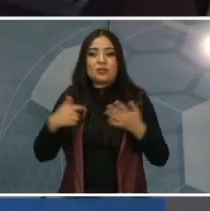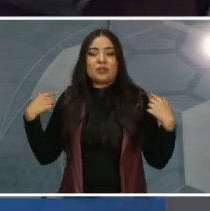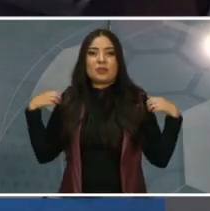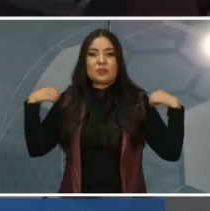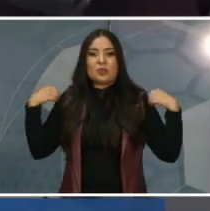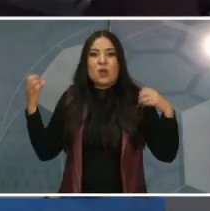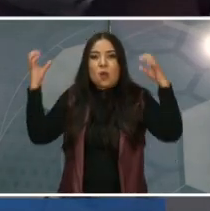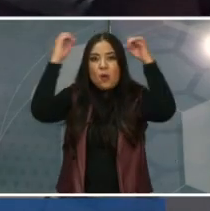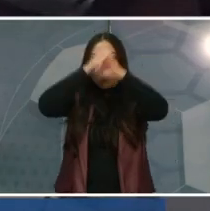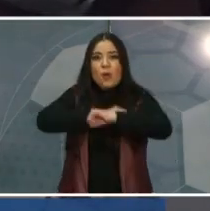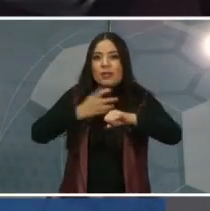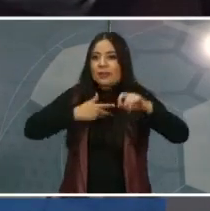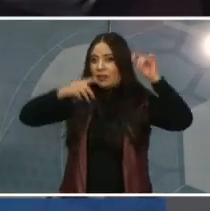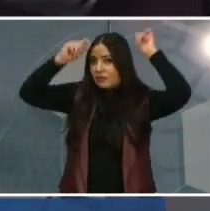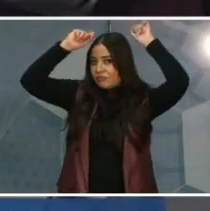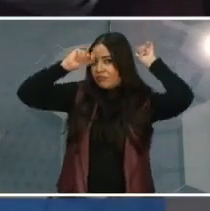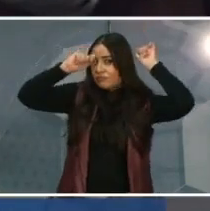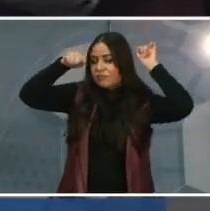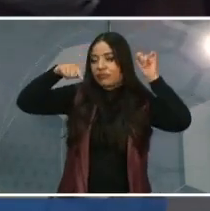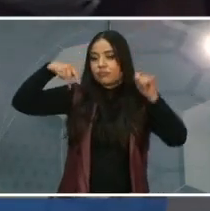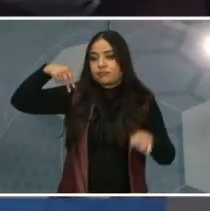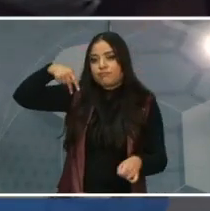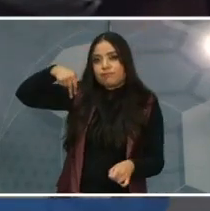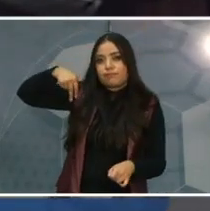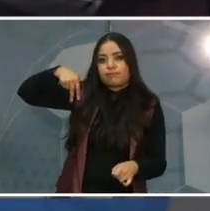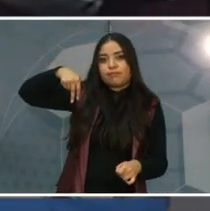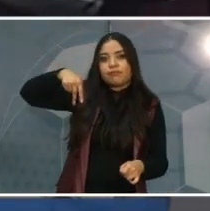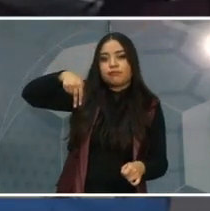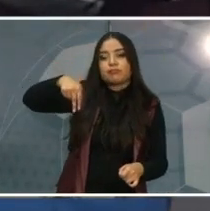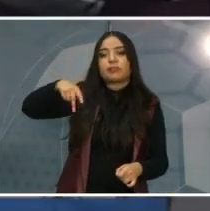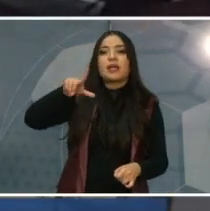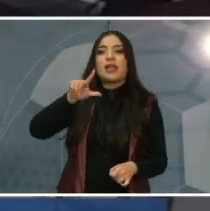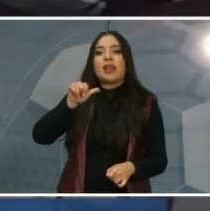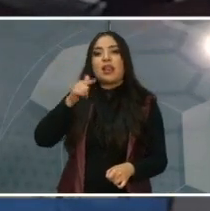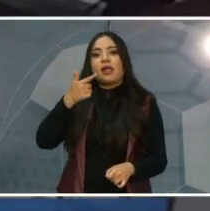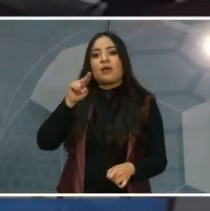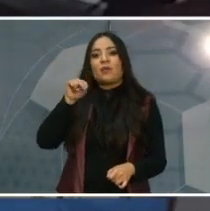caminaba sobre el bulevar laguna sur en el carril con dirección hacia la carretera mieleras